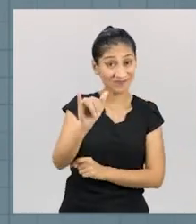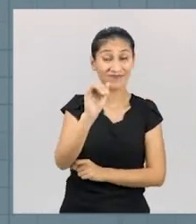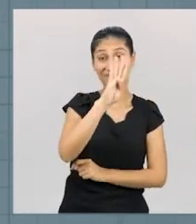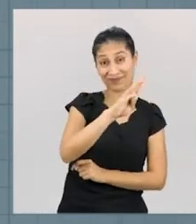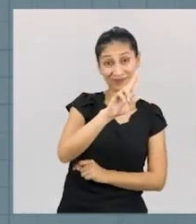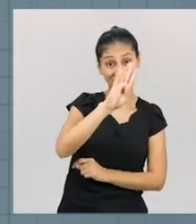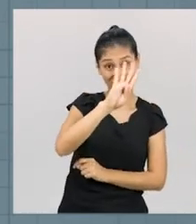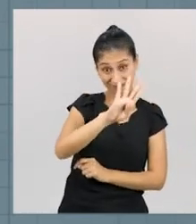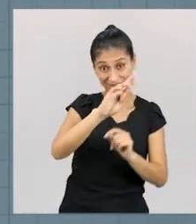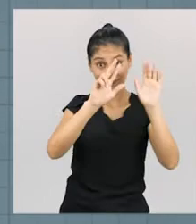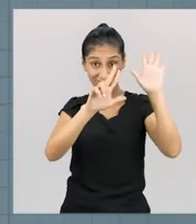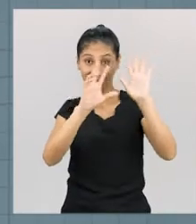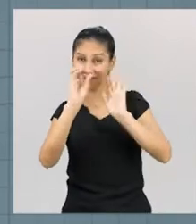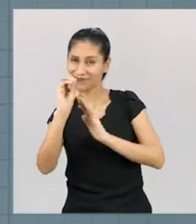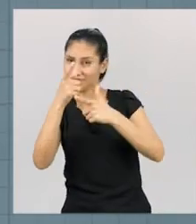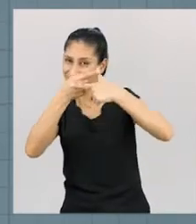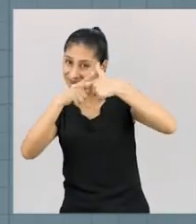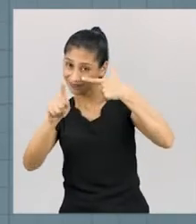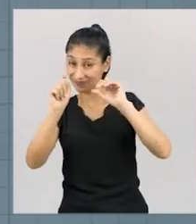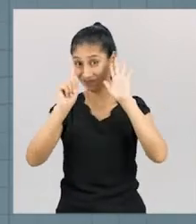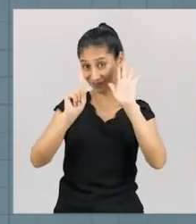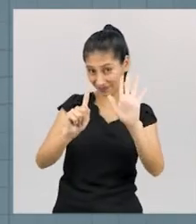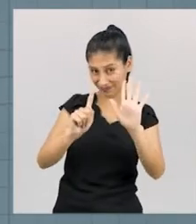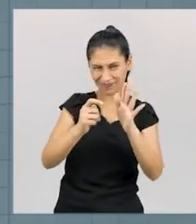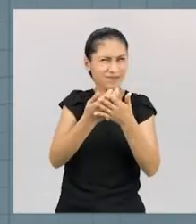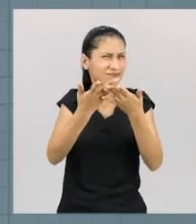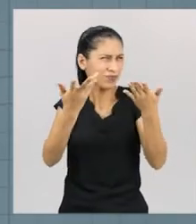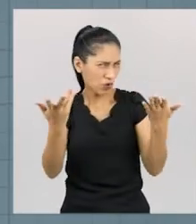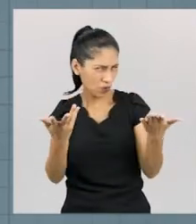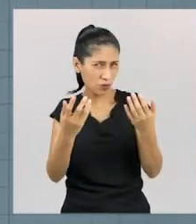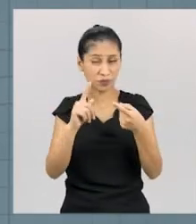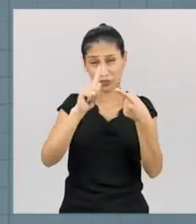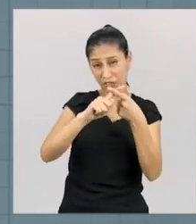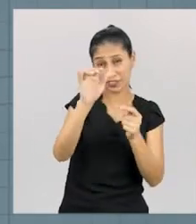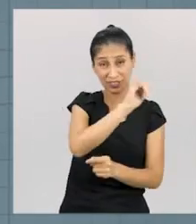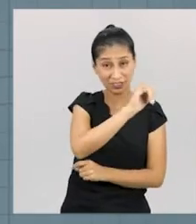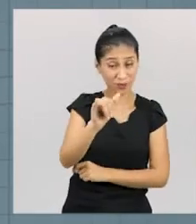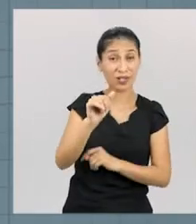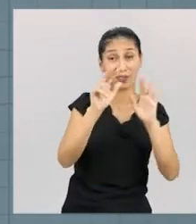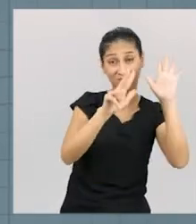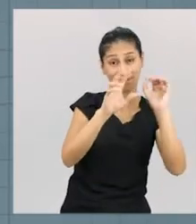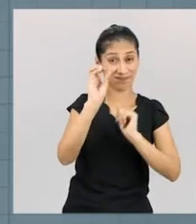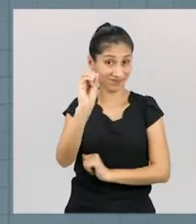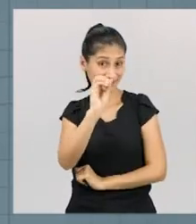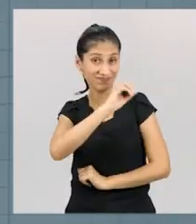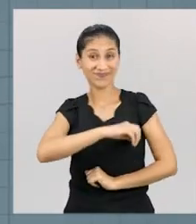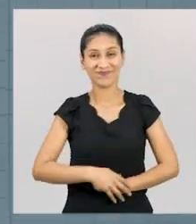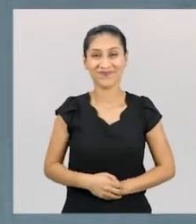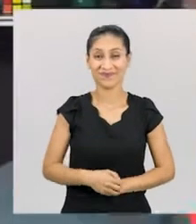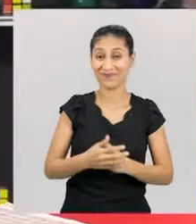igual a 480 entre 6, es decir, x es igual a 80.